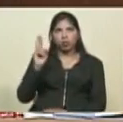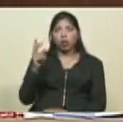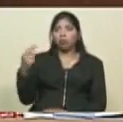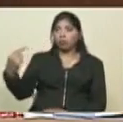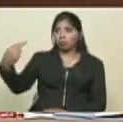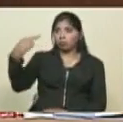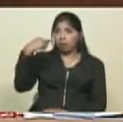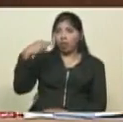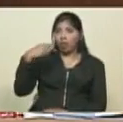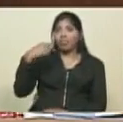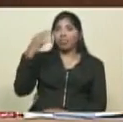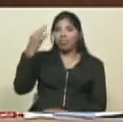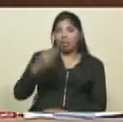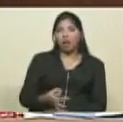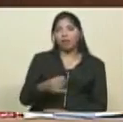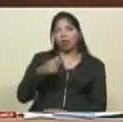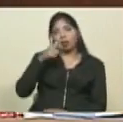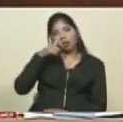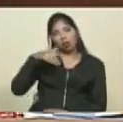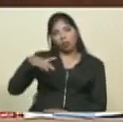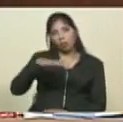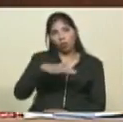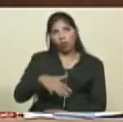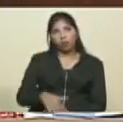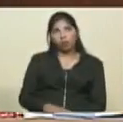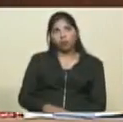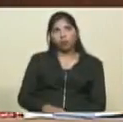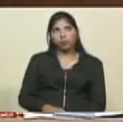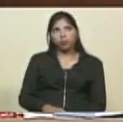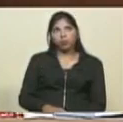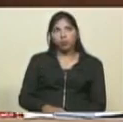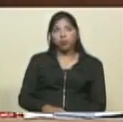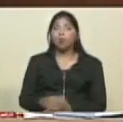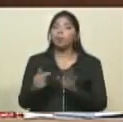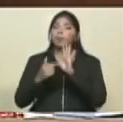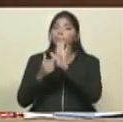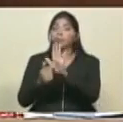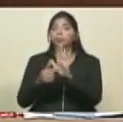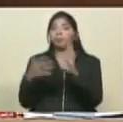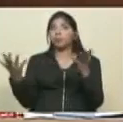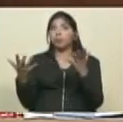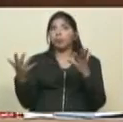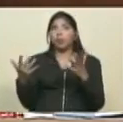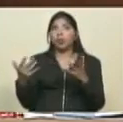de Venezuela, que no es la oligarquía venezolana, es el pueblo que está representado en esta